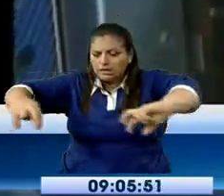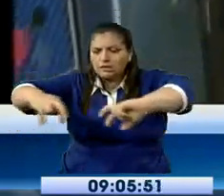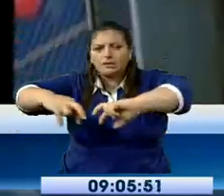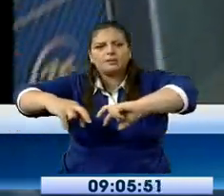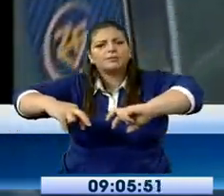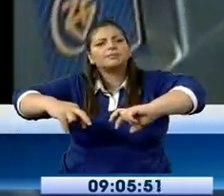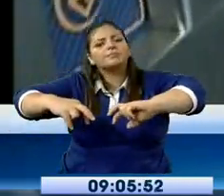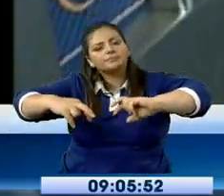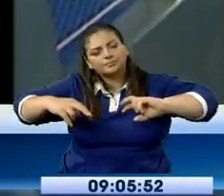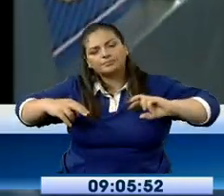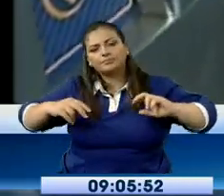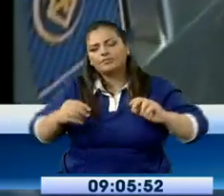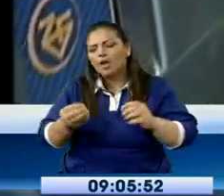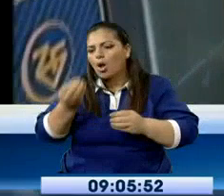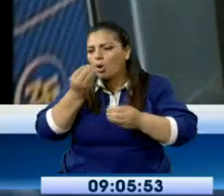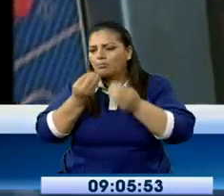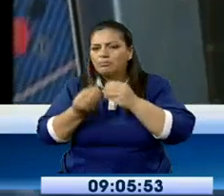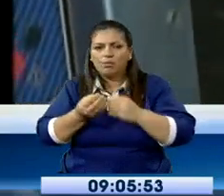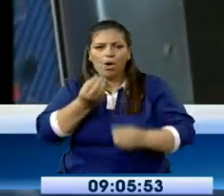Pascua. Así que